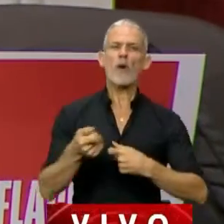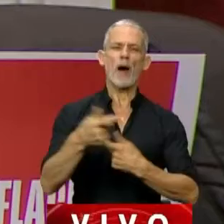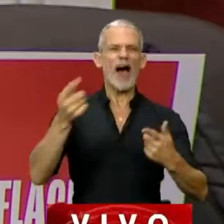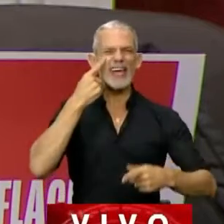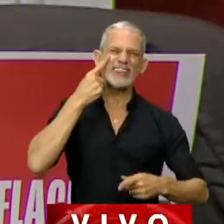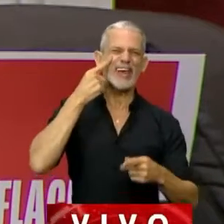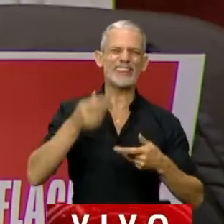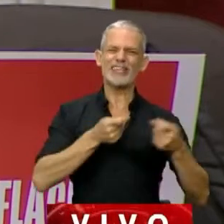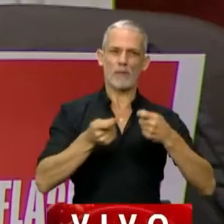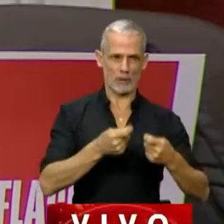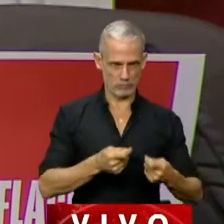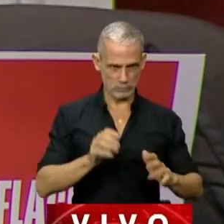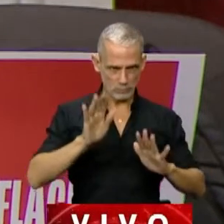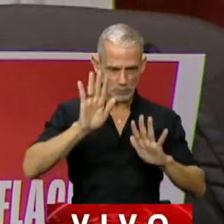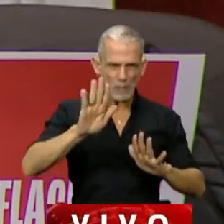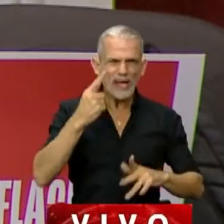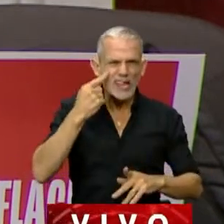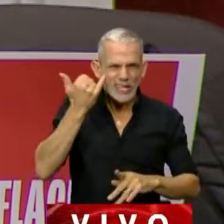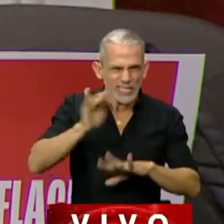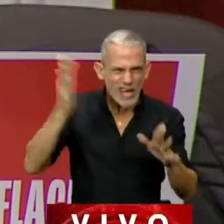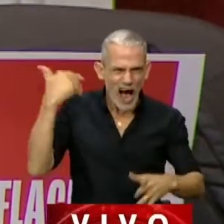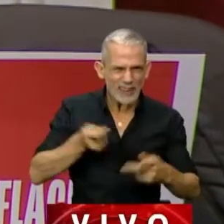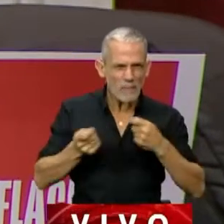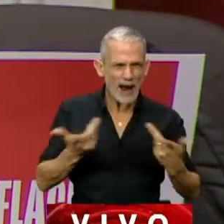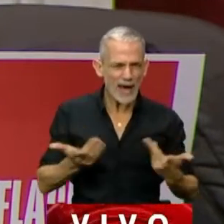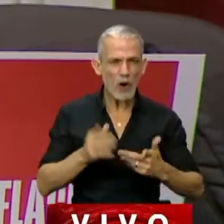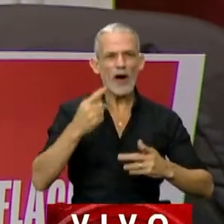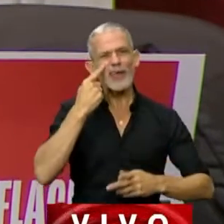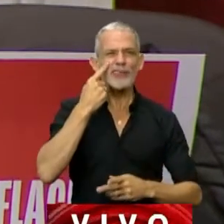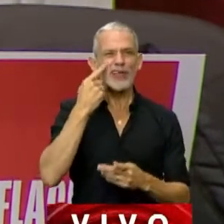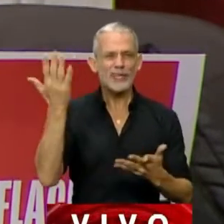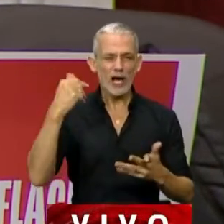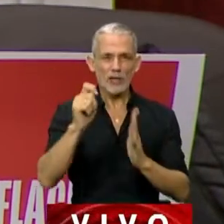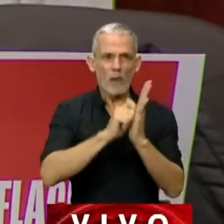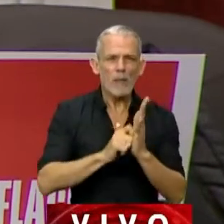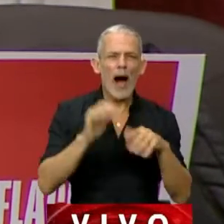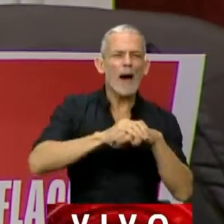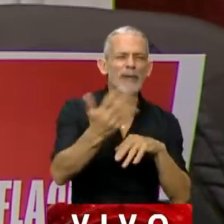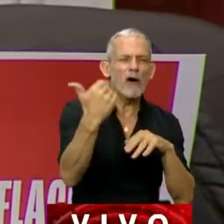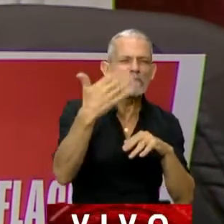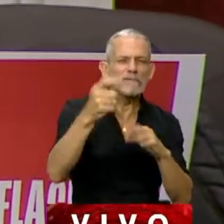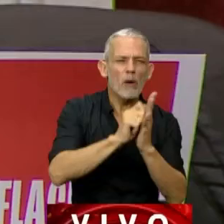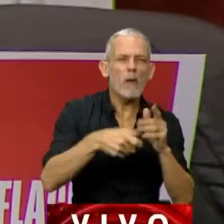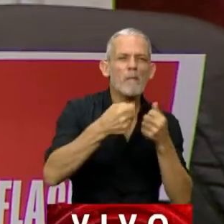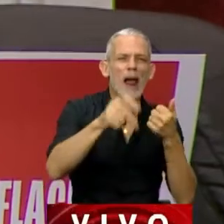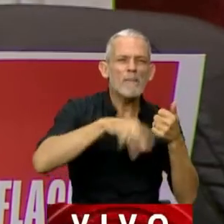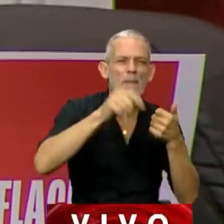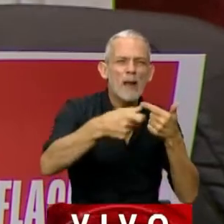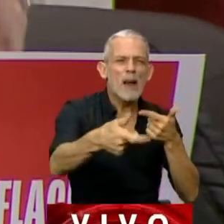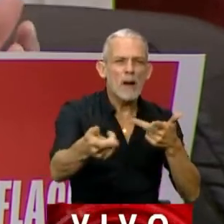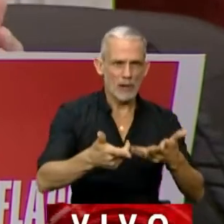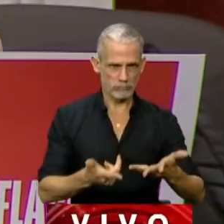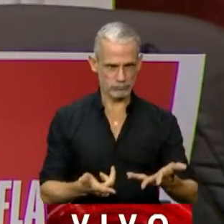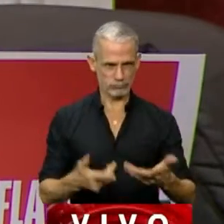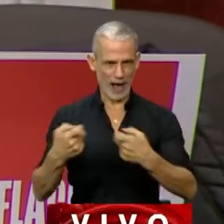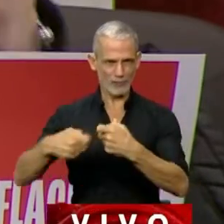los intendentes. Les recordamos que los intendentes ya los tenían. El único problema es que los intendentes anotan a los amigos y ni siquiera eso. Por eso